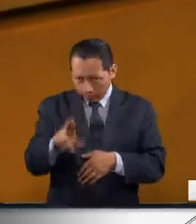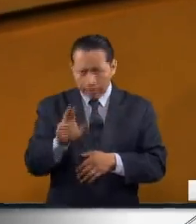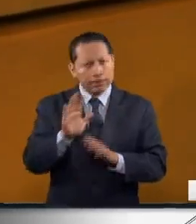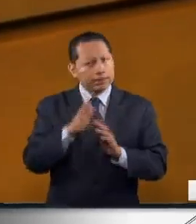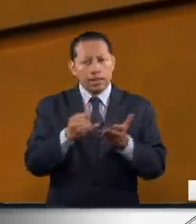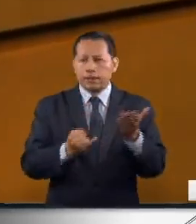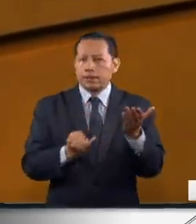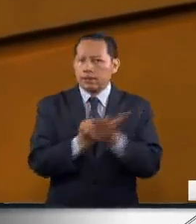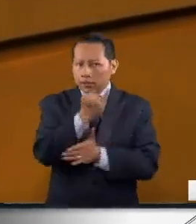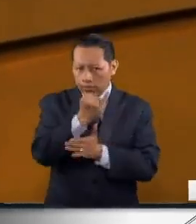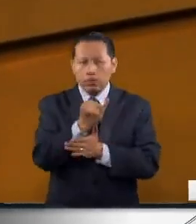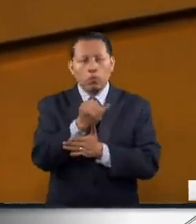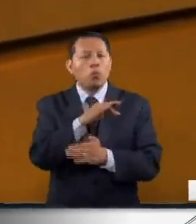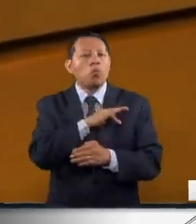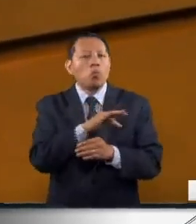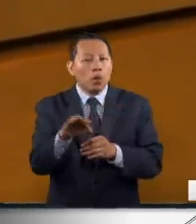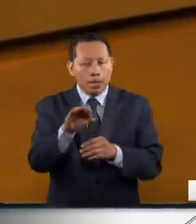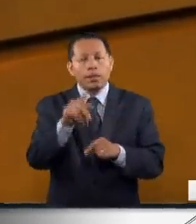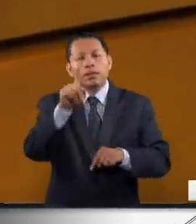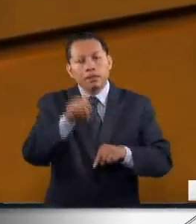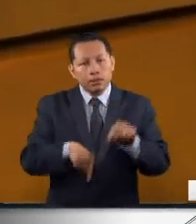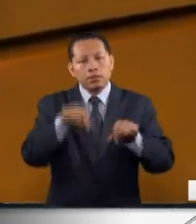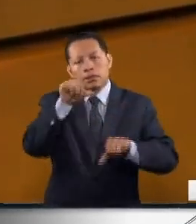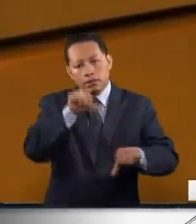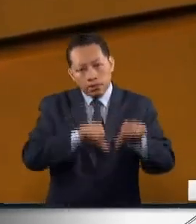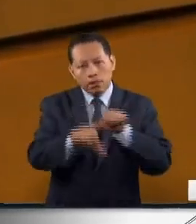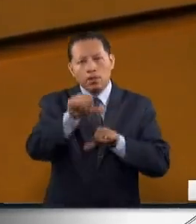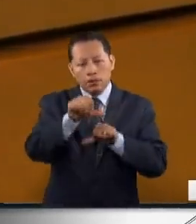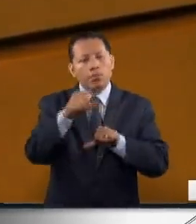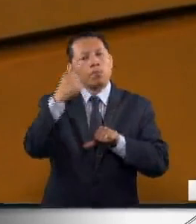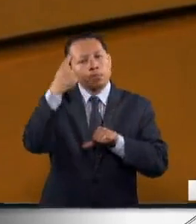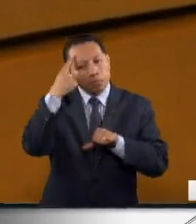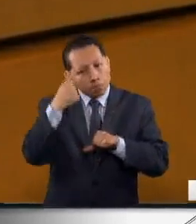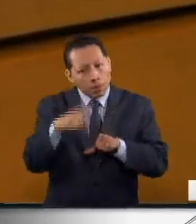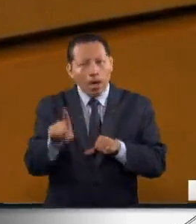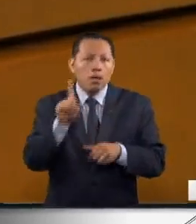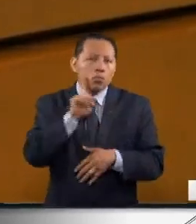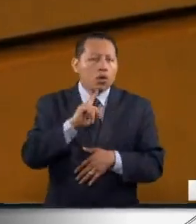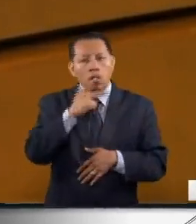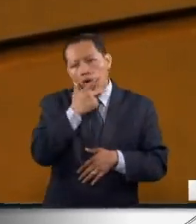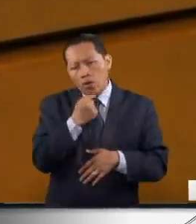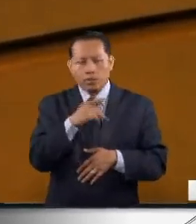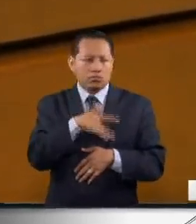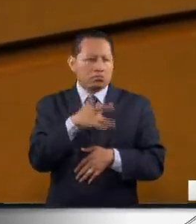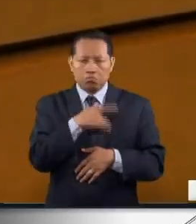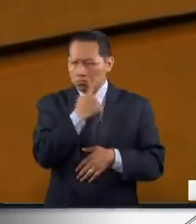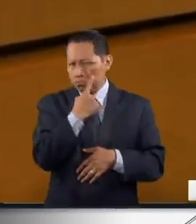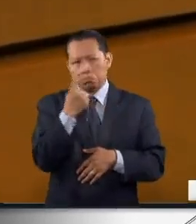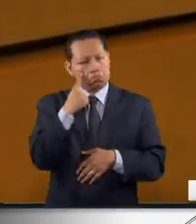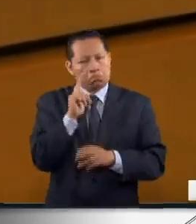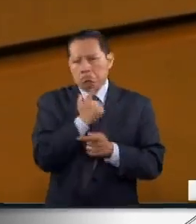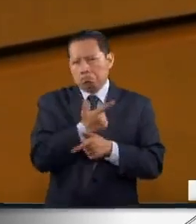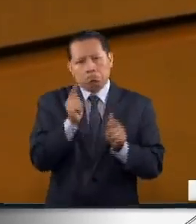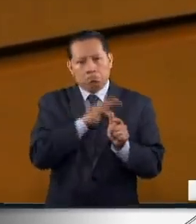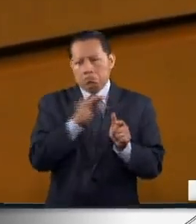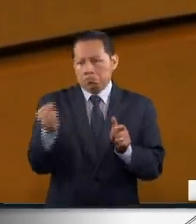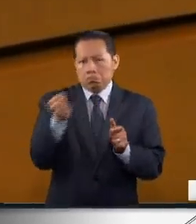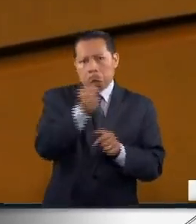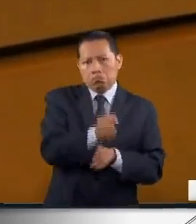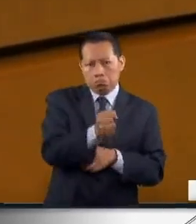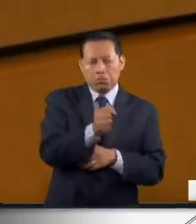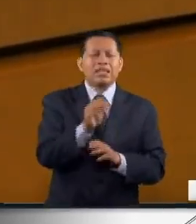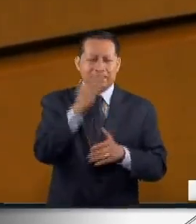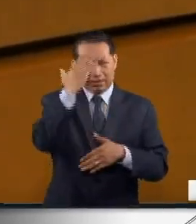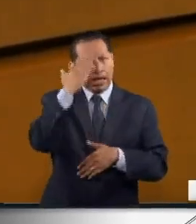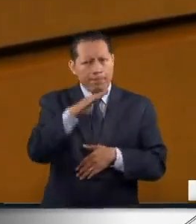sustituirlo porque por la o él quien mejor decidan. Nos queda claro que es un lugar que le corresponde al Partido